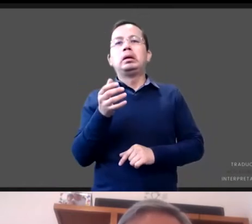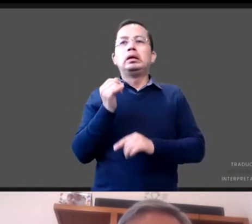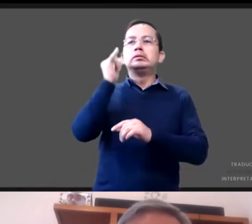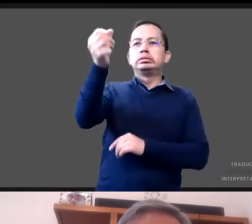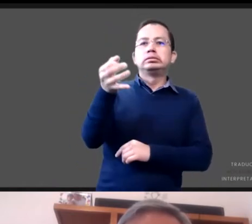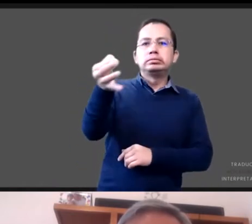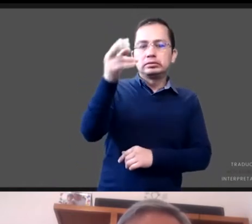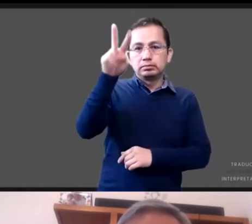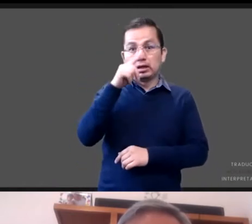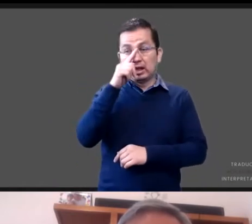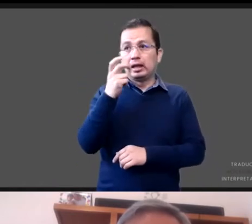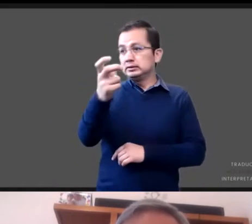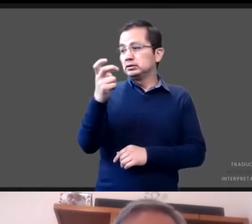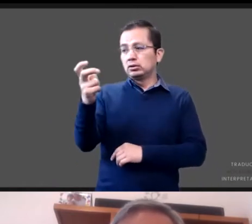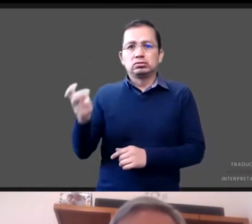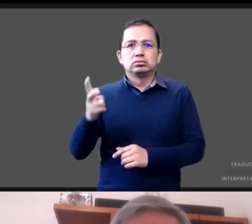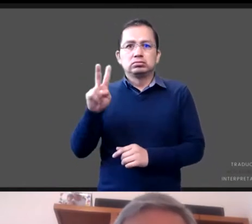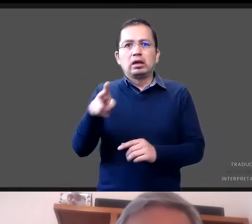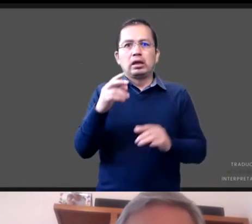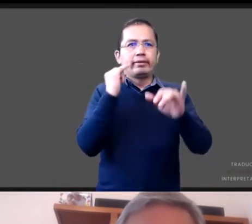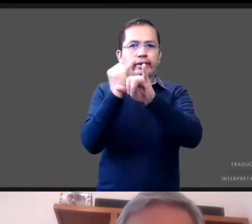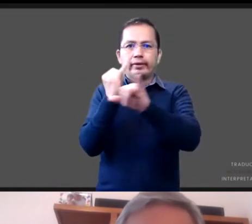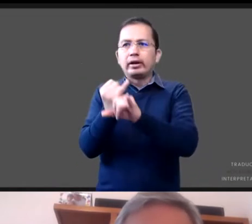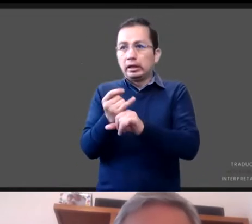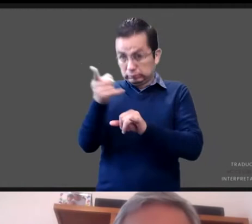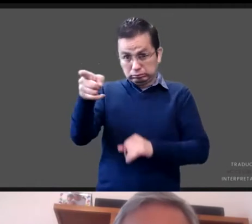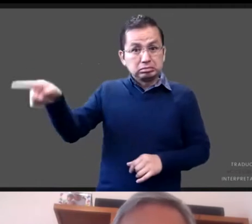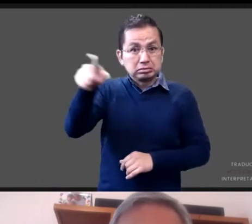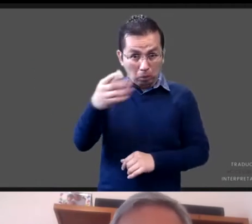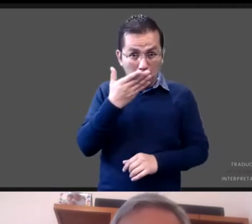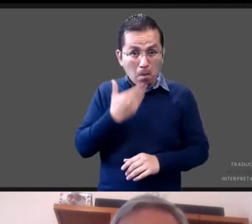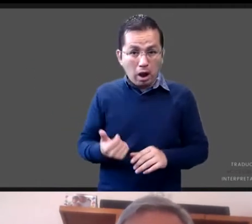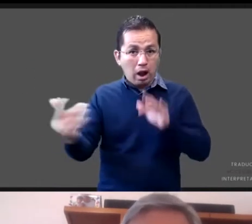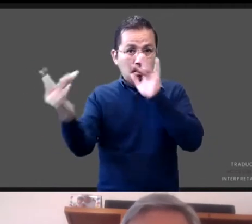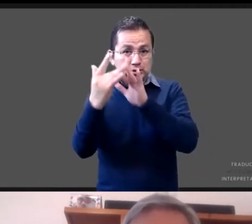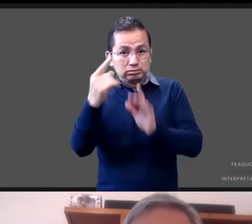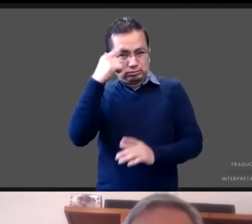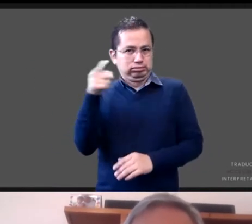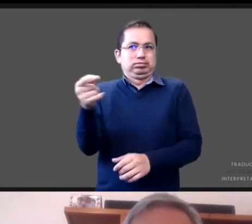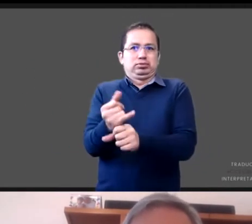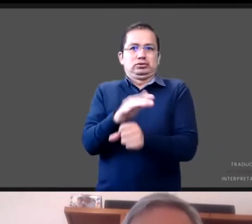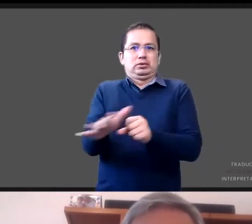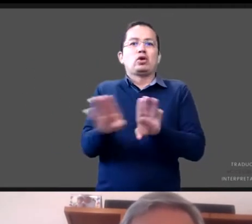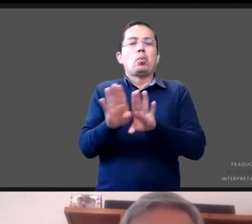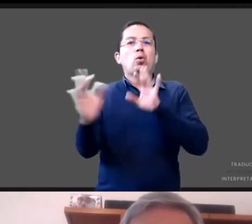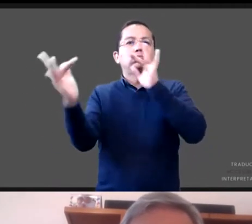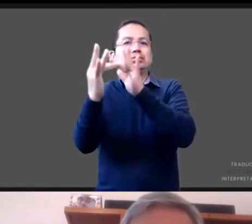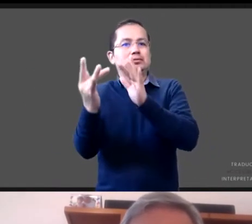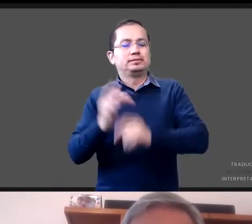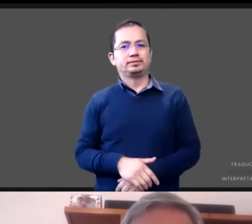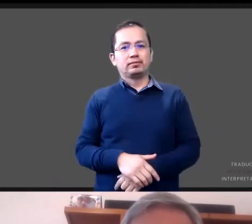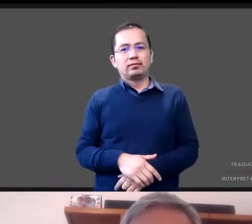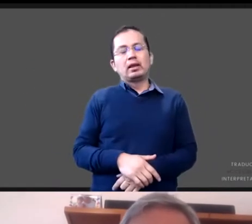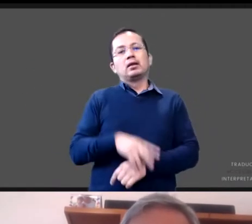internet es prácticamente imposible. Y concuerdo en lo que decía Aranzazu. Lo cierto es que cuando volvamos a esta